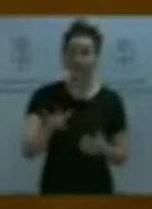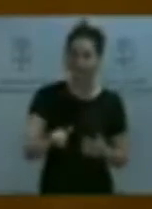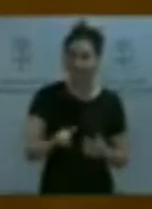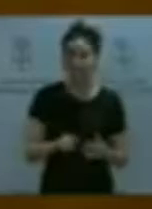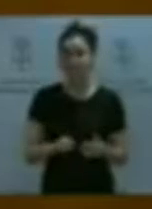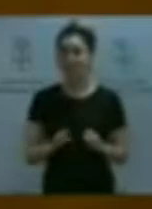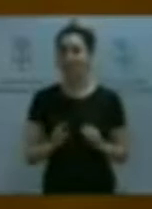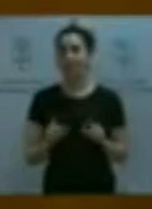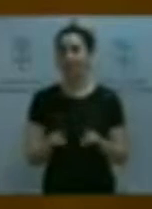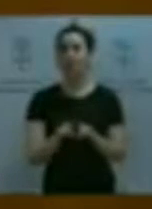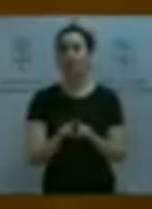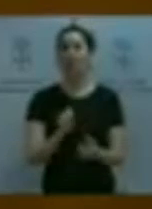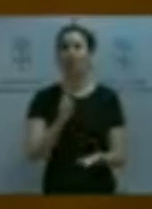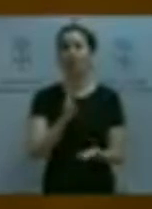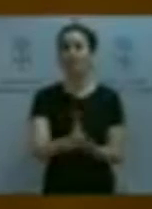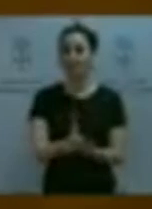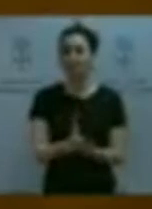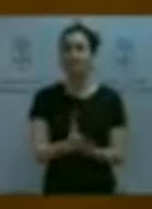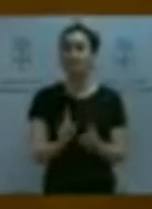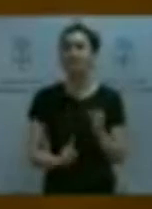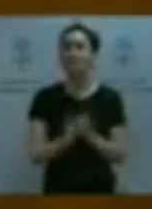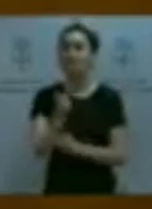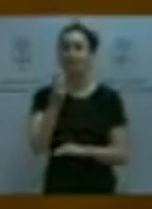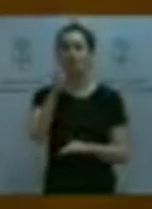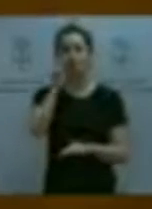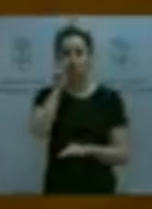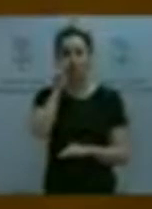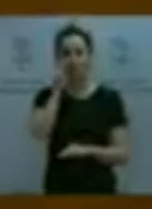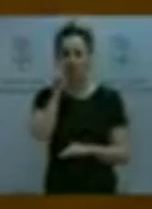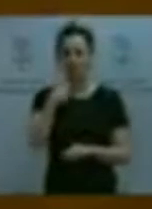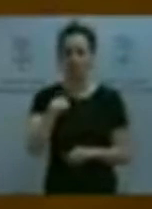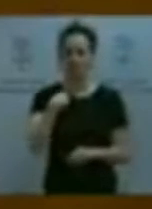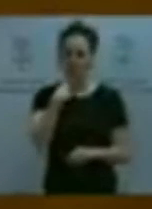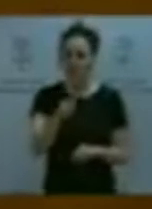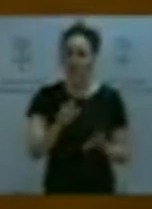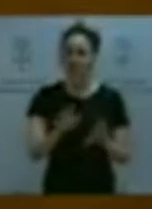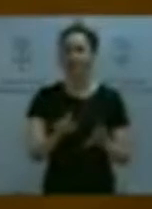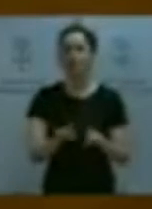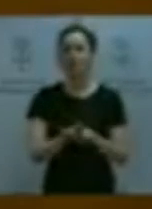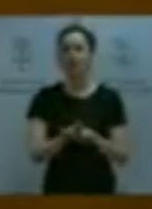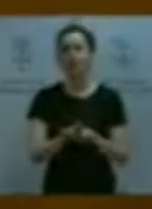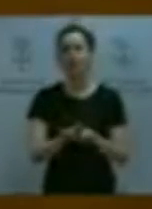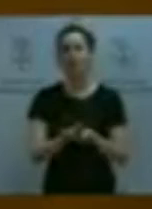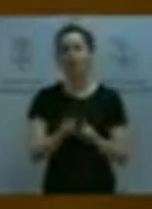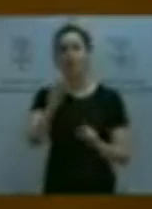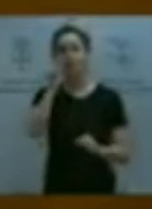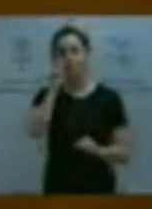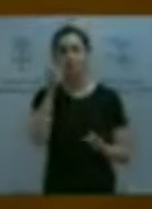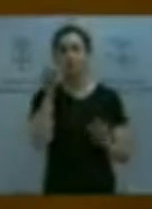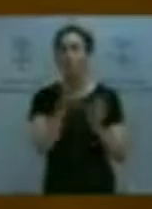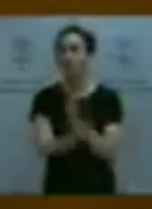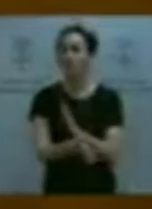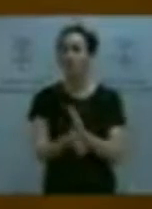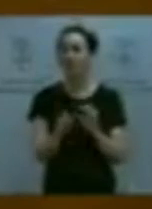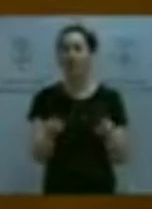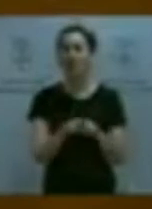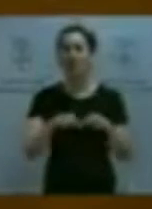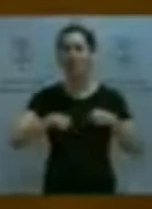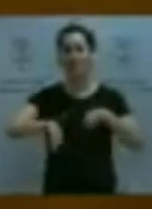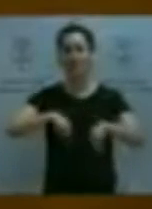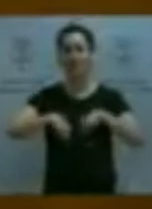digo, pero también para el turismo fundamentalmente son las comunicaciones. Claro, aquí hablamos de otro capítulo que también